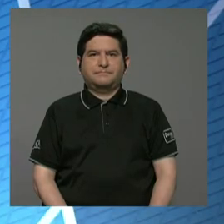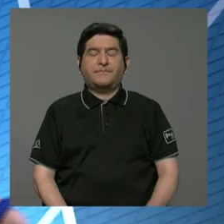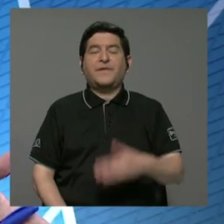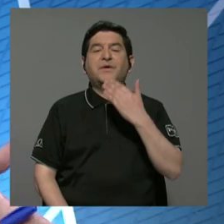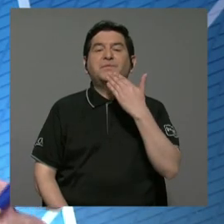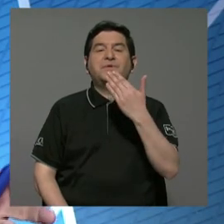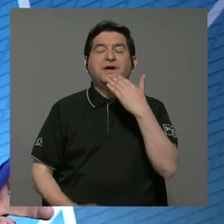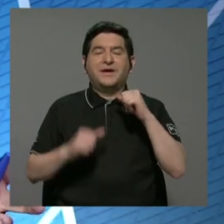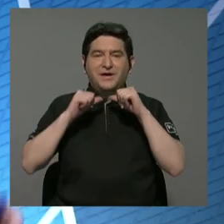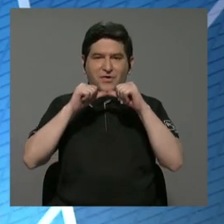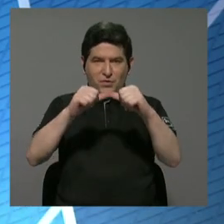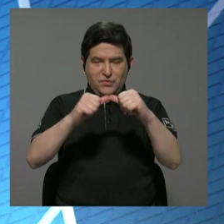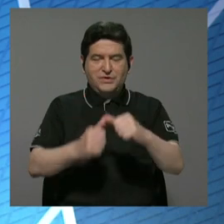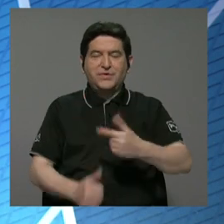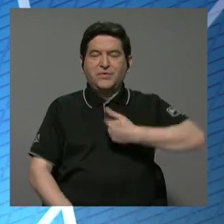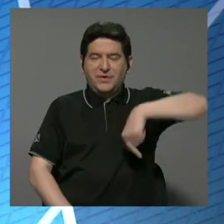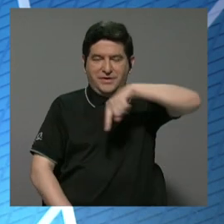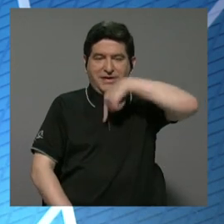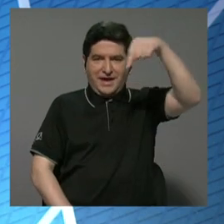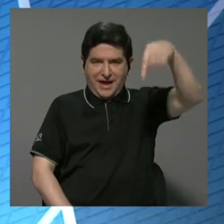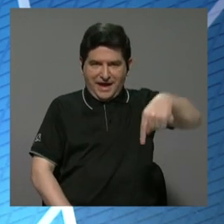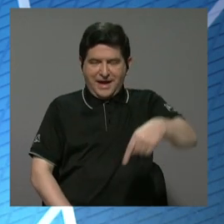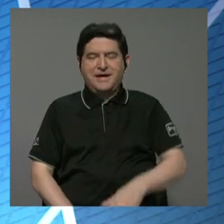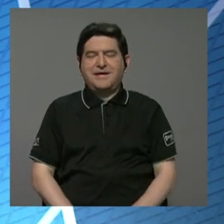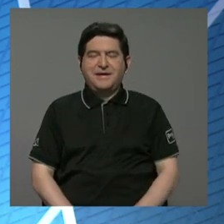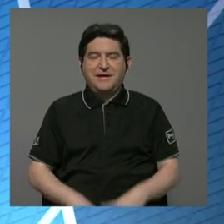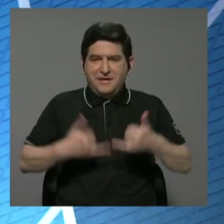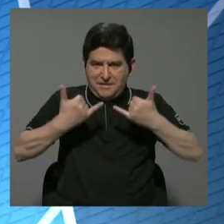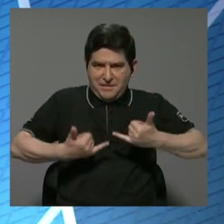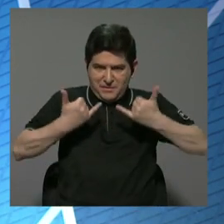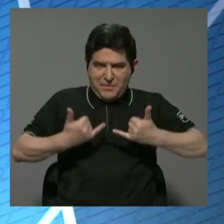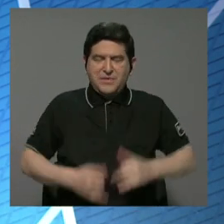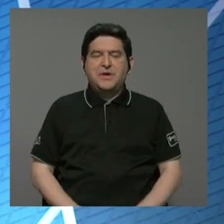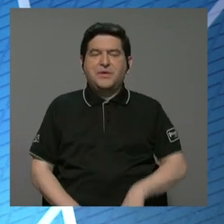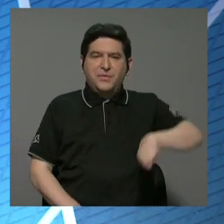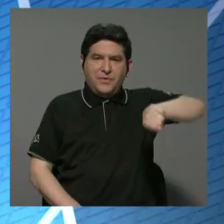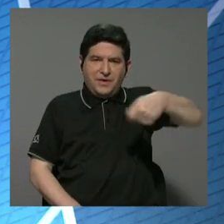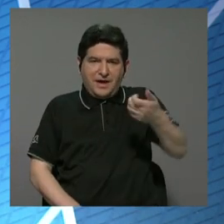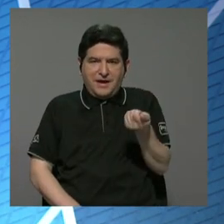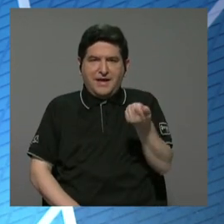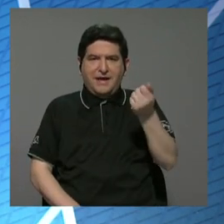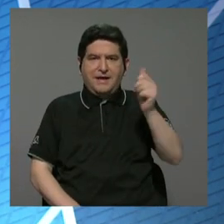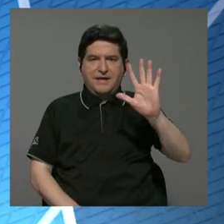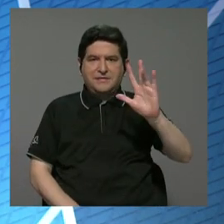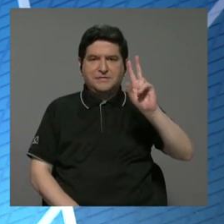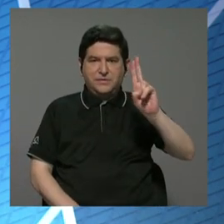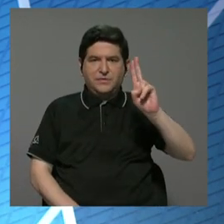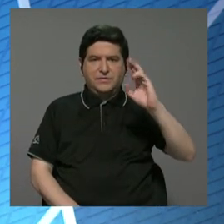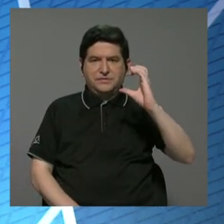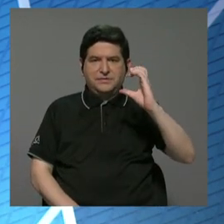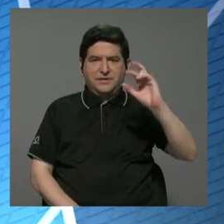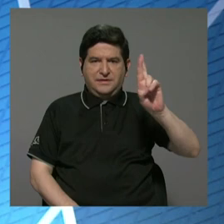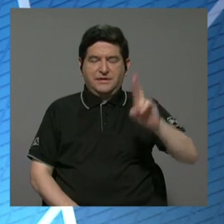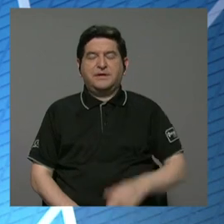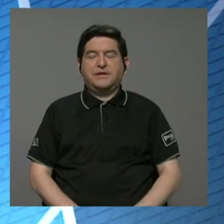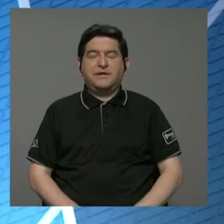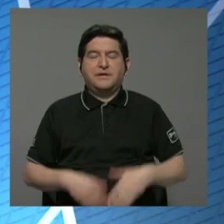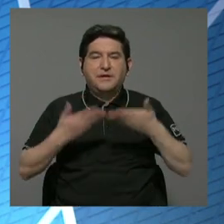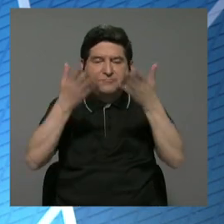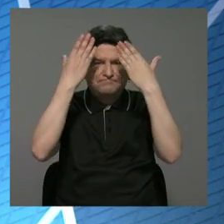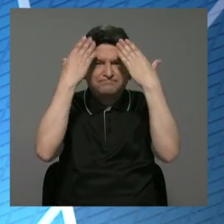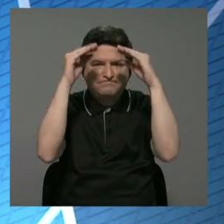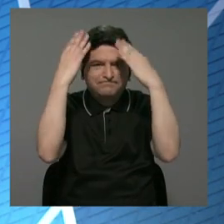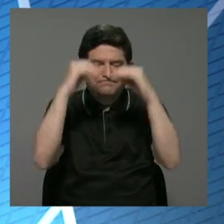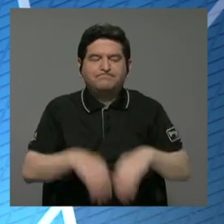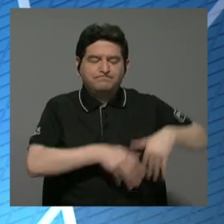Gracias por mantenerse con nosotros. Aquí estamos en vivo en el estudio de 15 UCR, brindándole